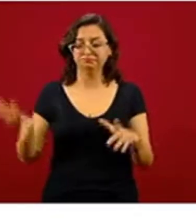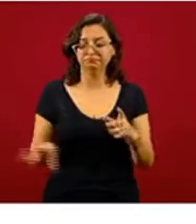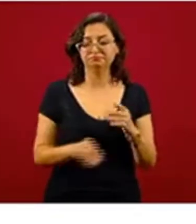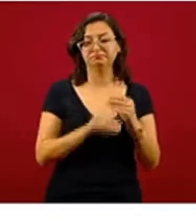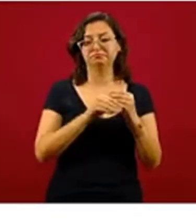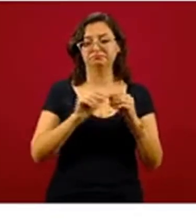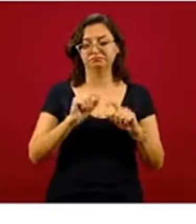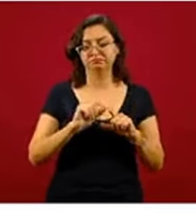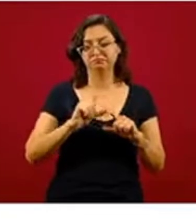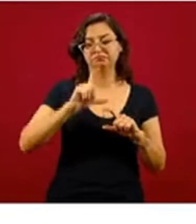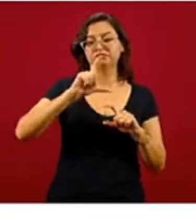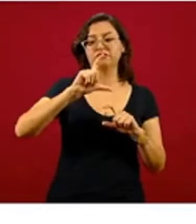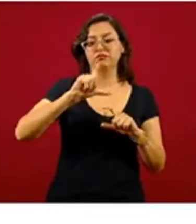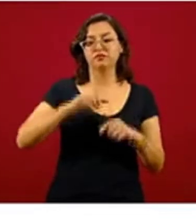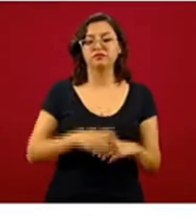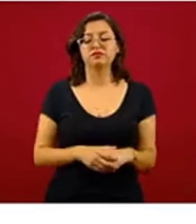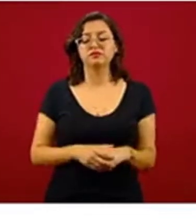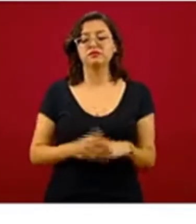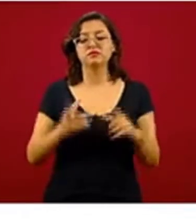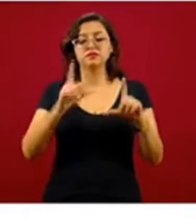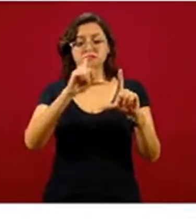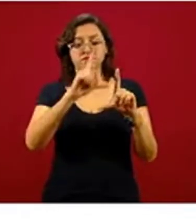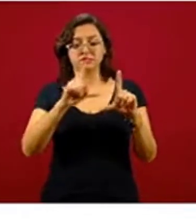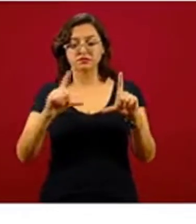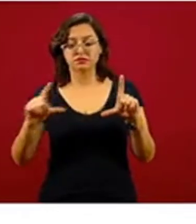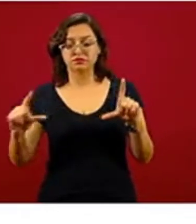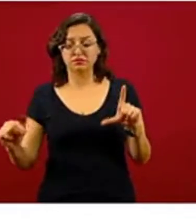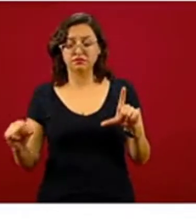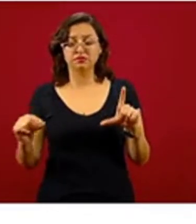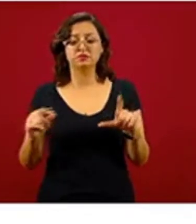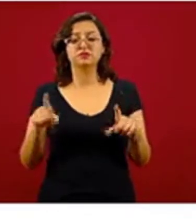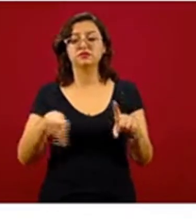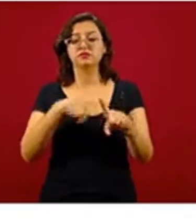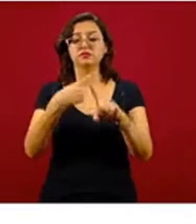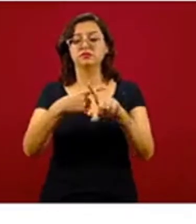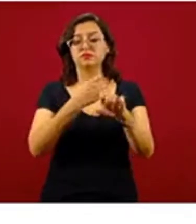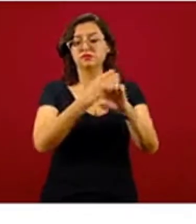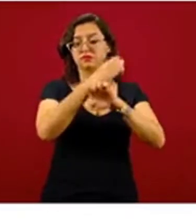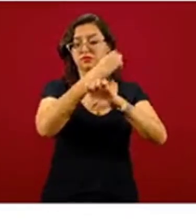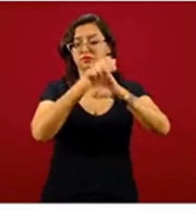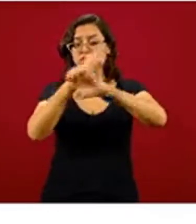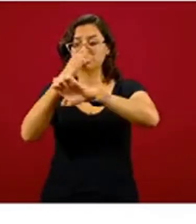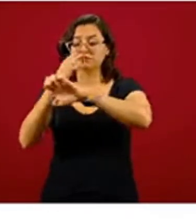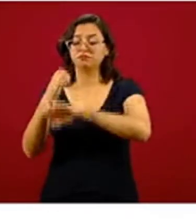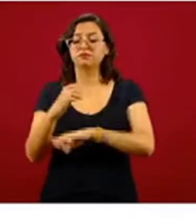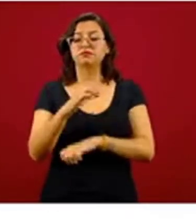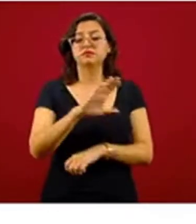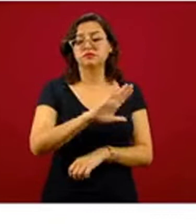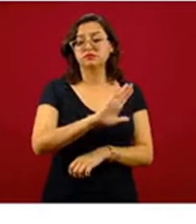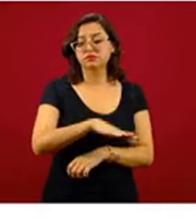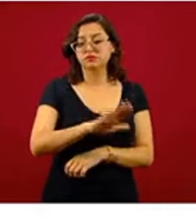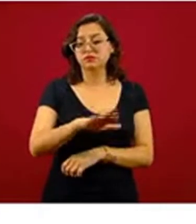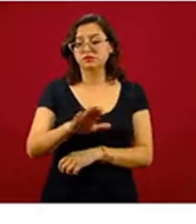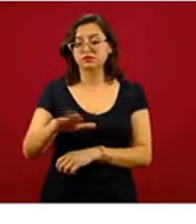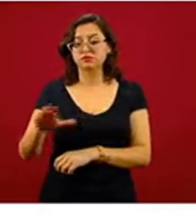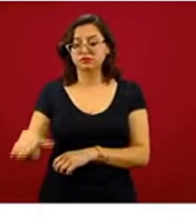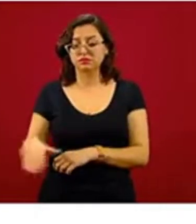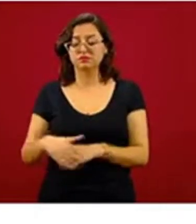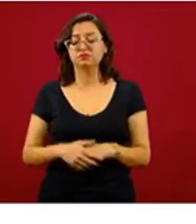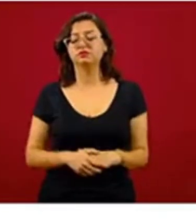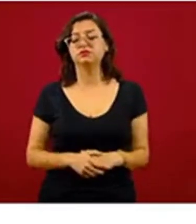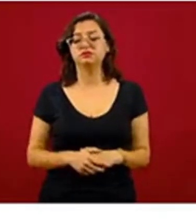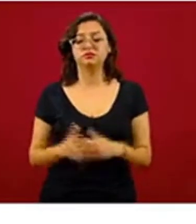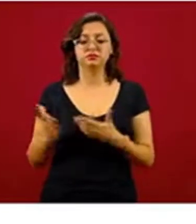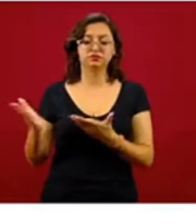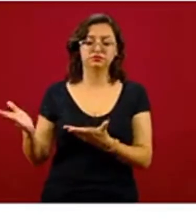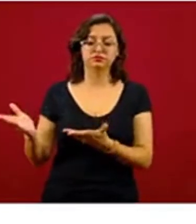siguiente diapositiva vemos las defunciones, nuestra gráfica de distribución por entidad federativa, esta es carga